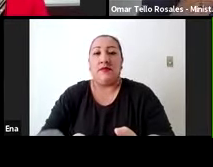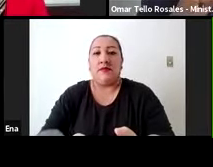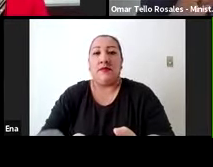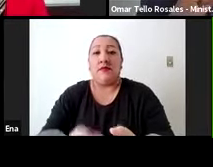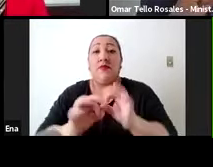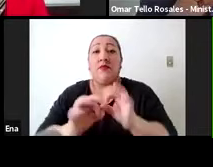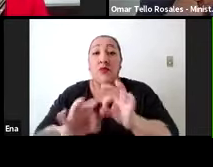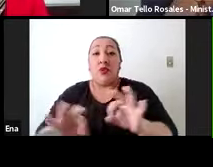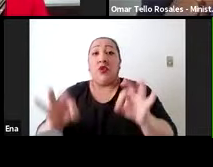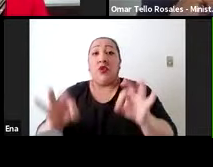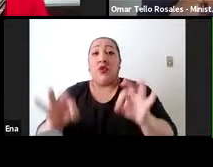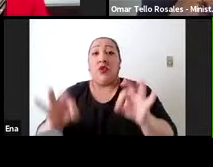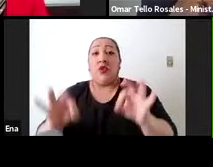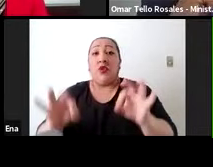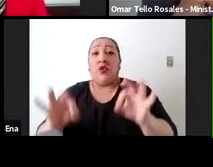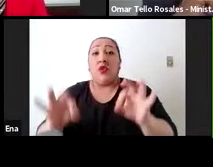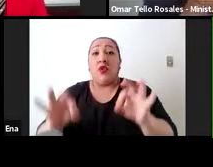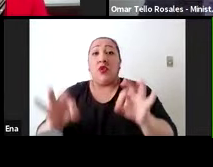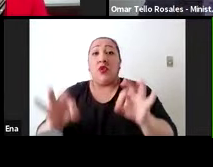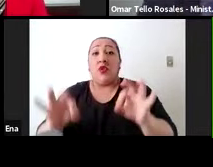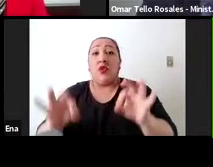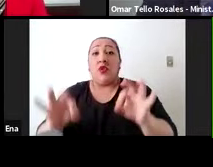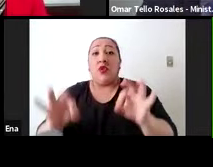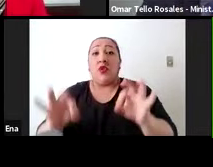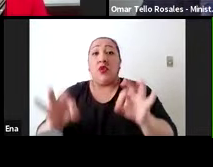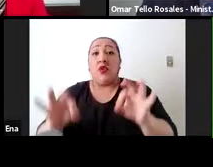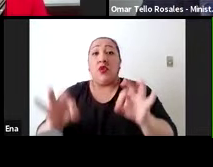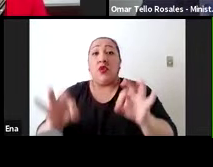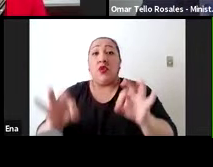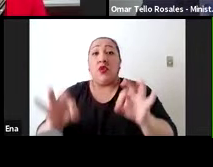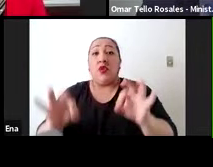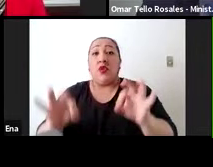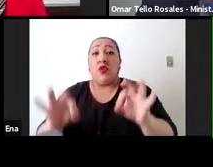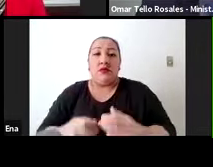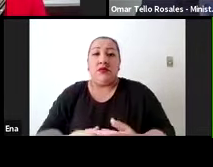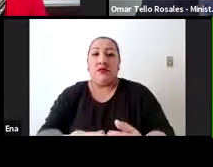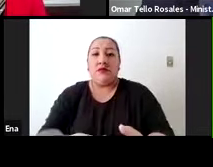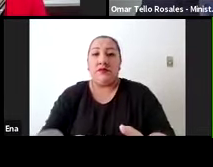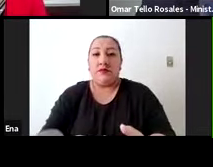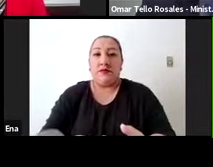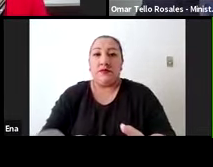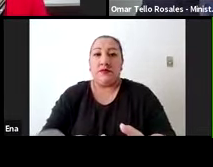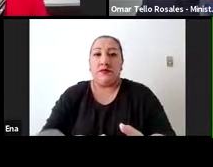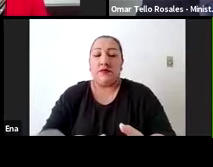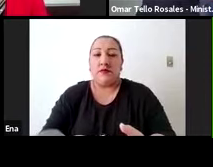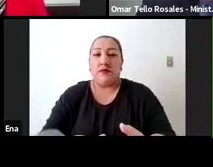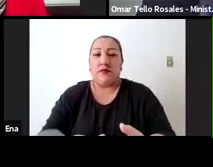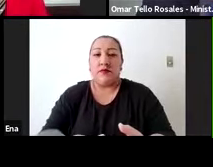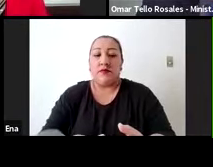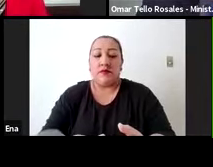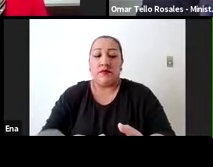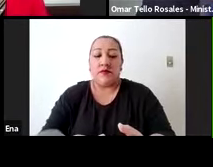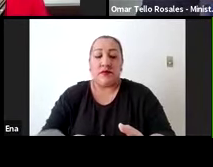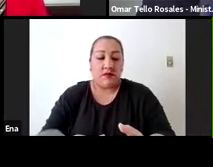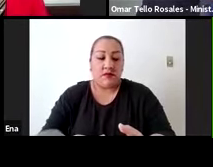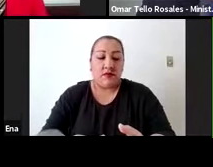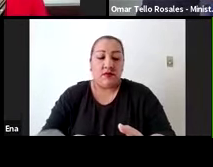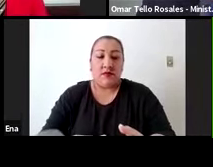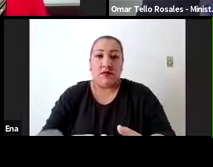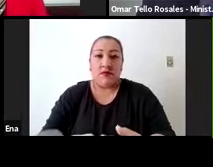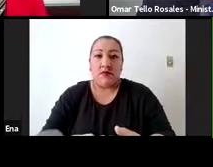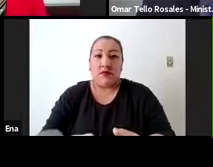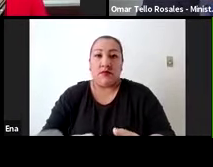ha sido muy rica y muy interesante, con muchos cuadros y datos. Creo que esta llamada de atención que nos hace respecto de la